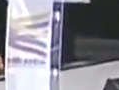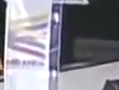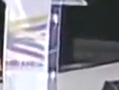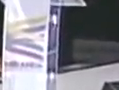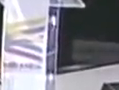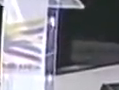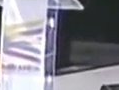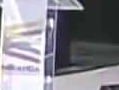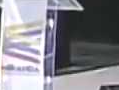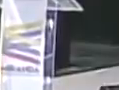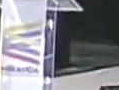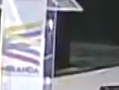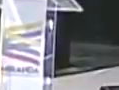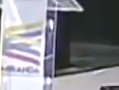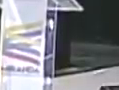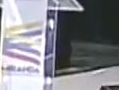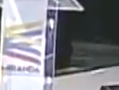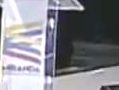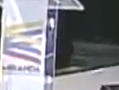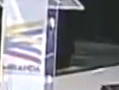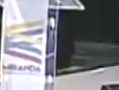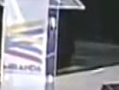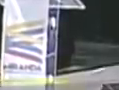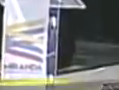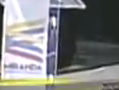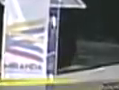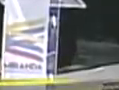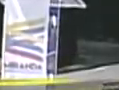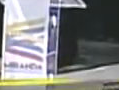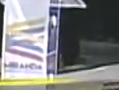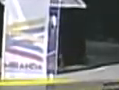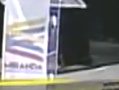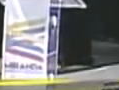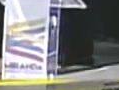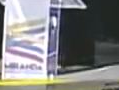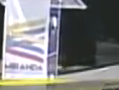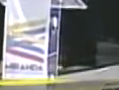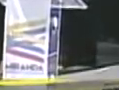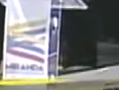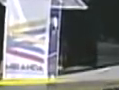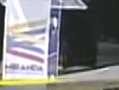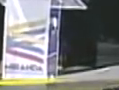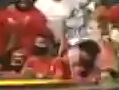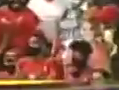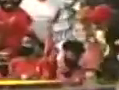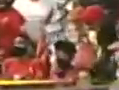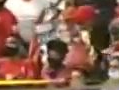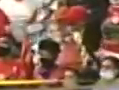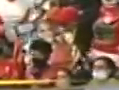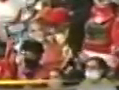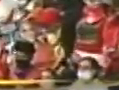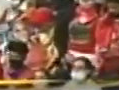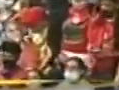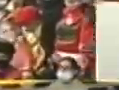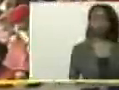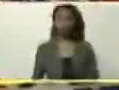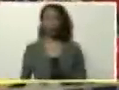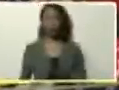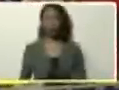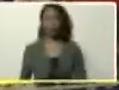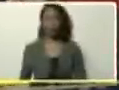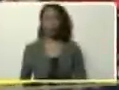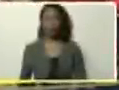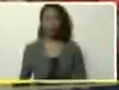posesión del gobernador reelecto Héctor Rodríguez. Hay que destacar además que el pasado 21